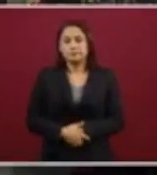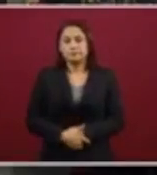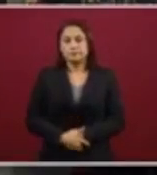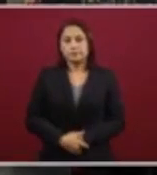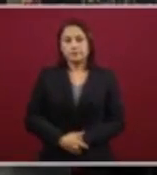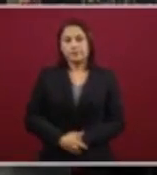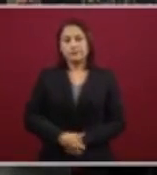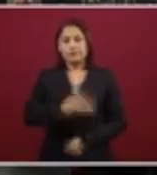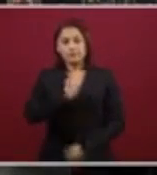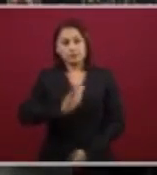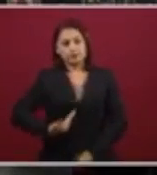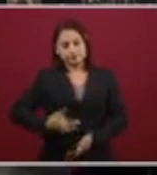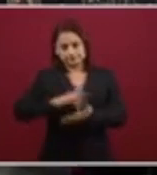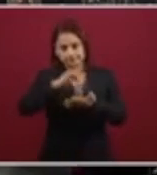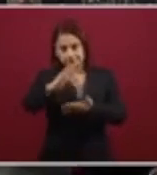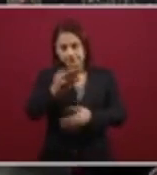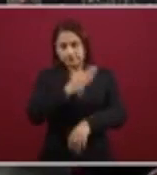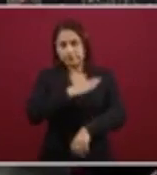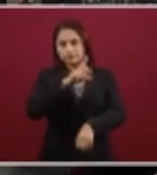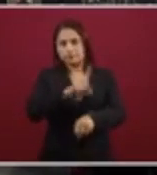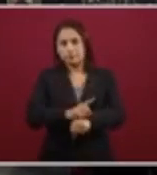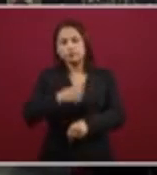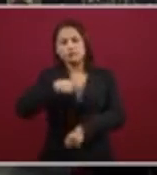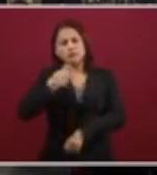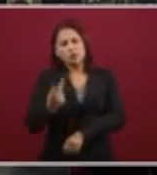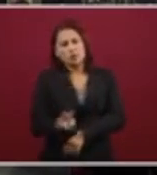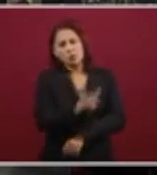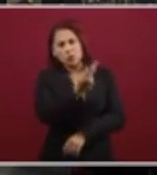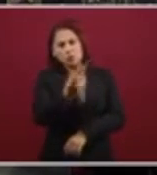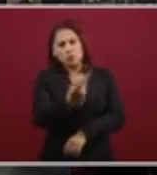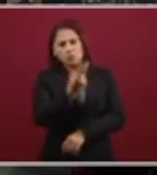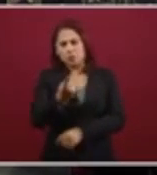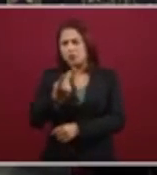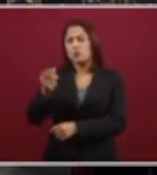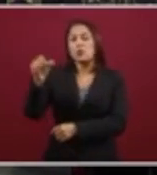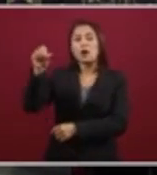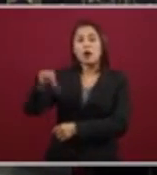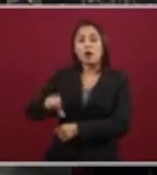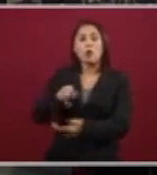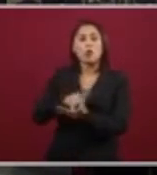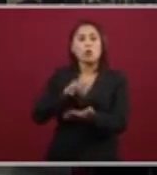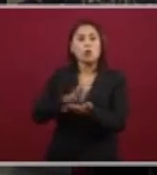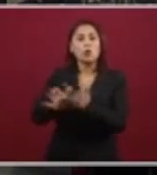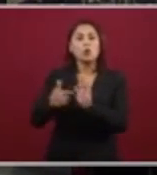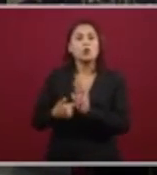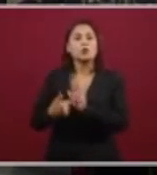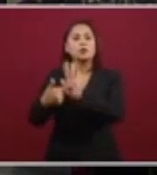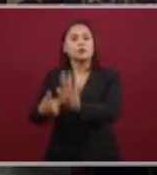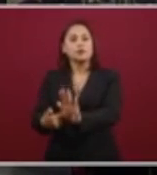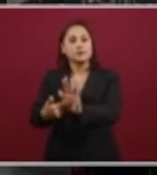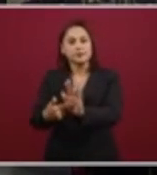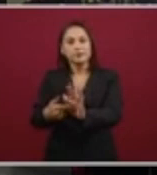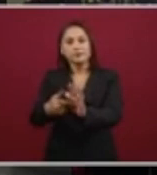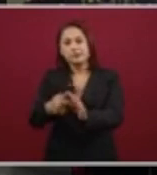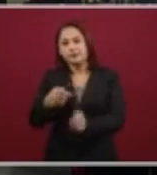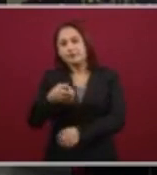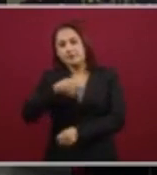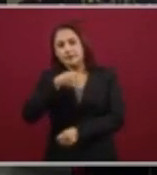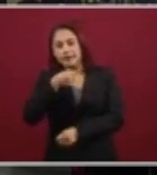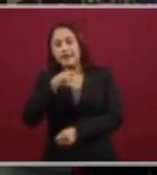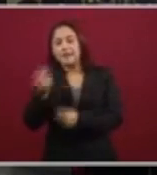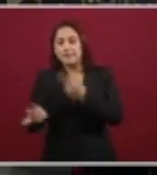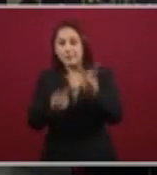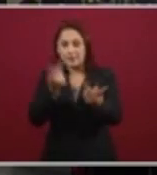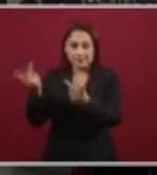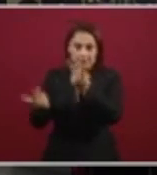Gracias, presidente. Buenos días. Quisiera preguntarle su opinión sobre una encuesta que se publica hoy, en la que usted, digamos que